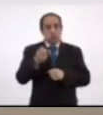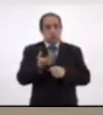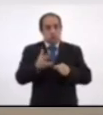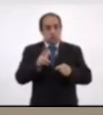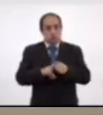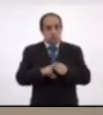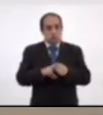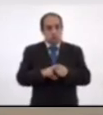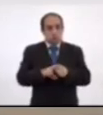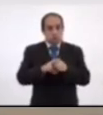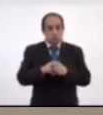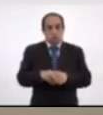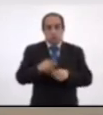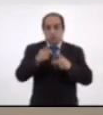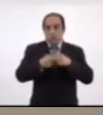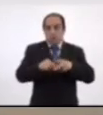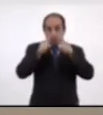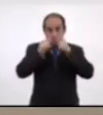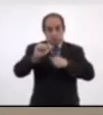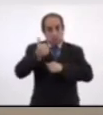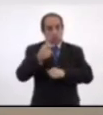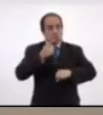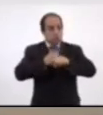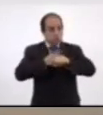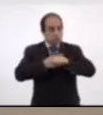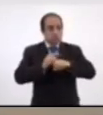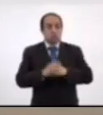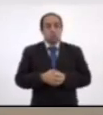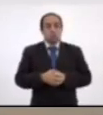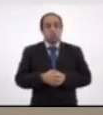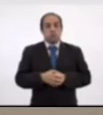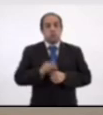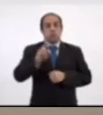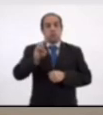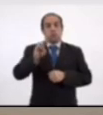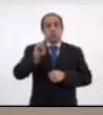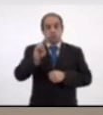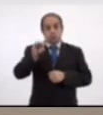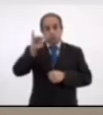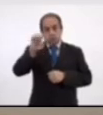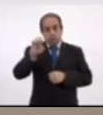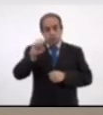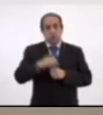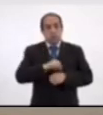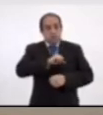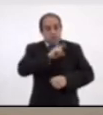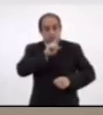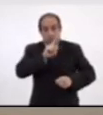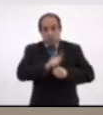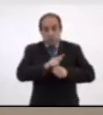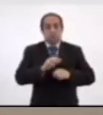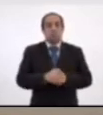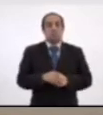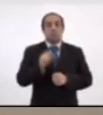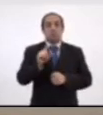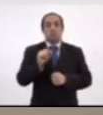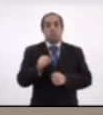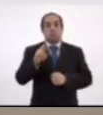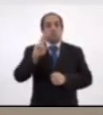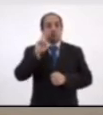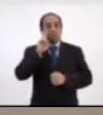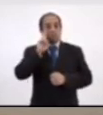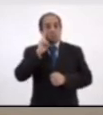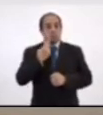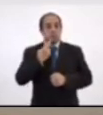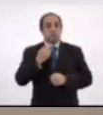empieza también a atender otros padecimientos. La UMAE de especialidades también de La Raza